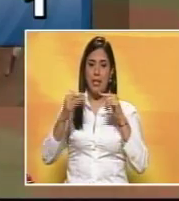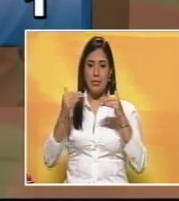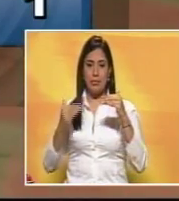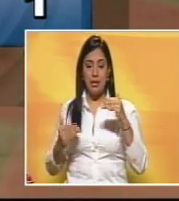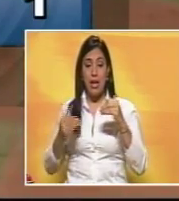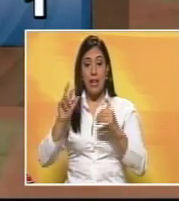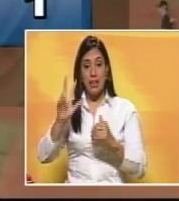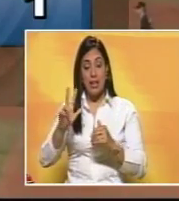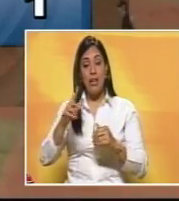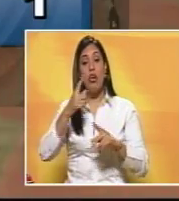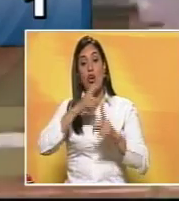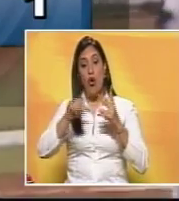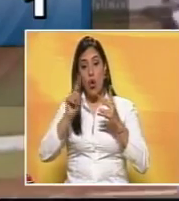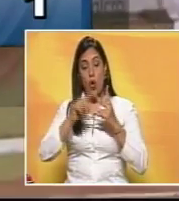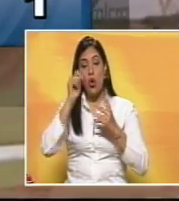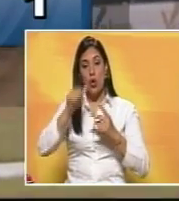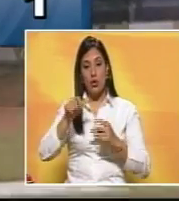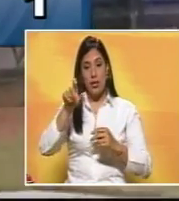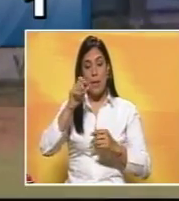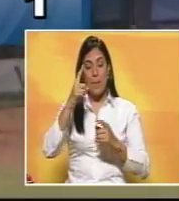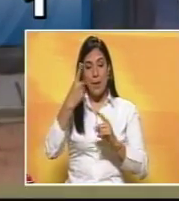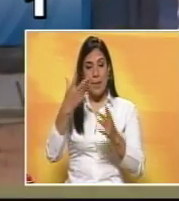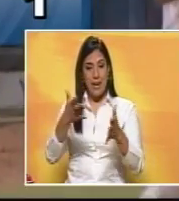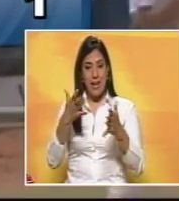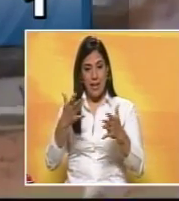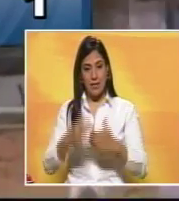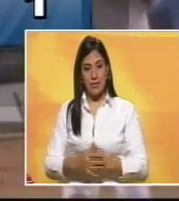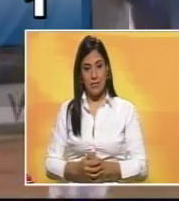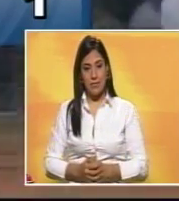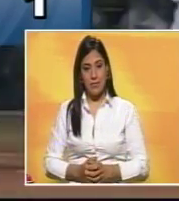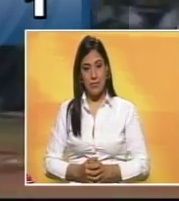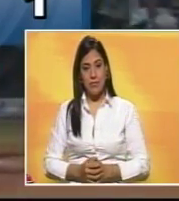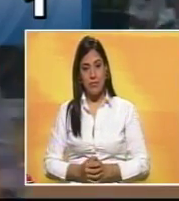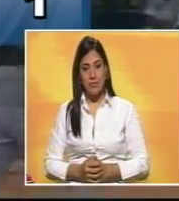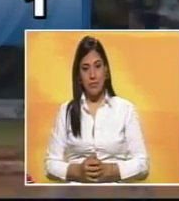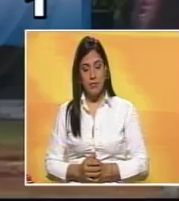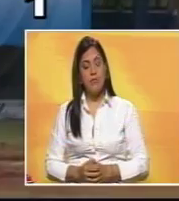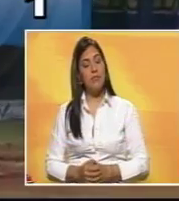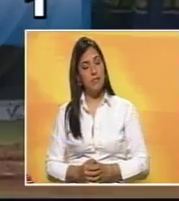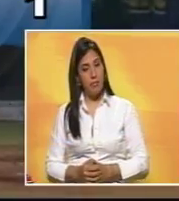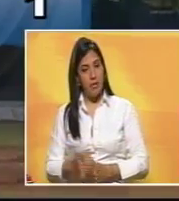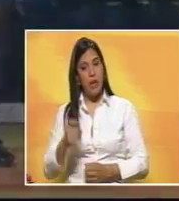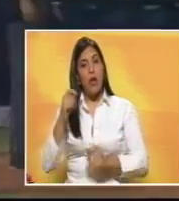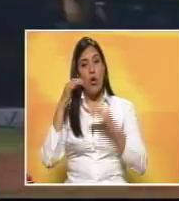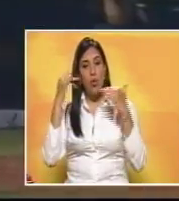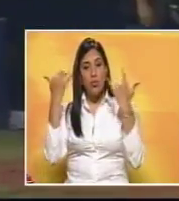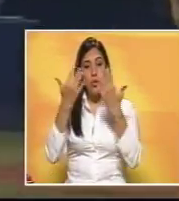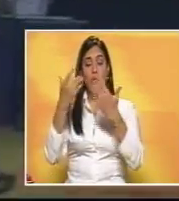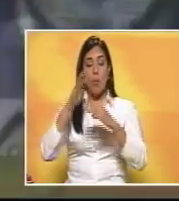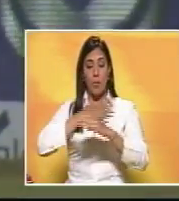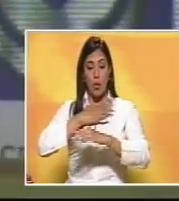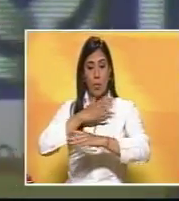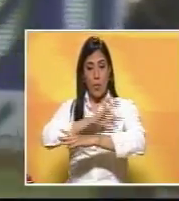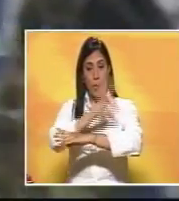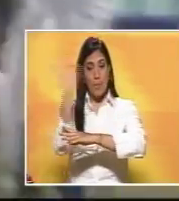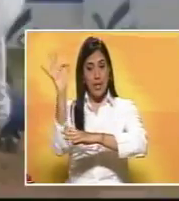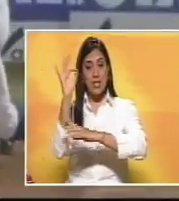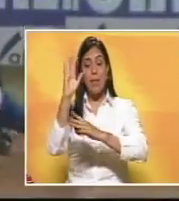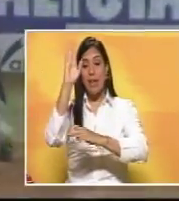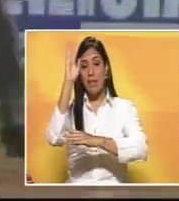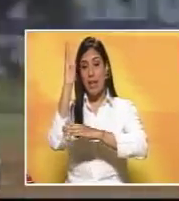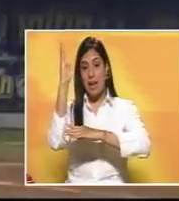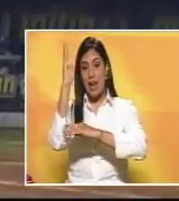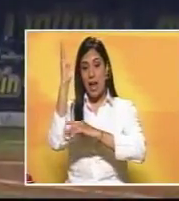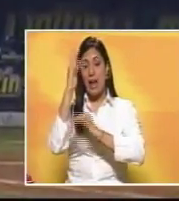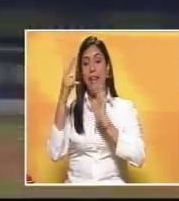En tanto, Liarvis Breto se llevó su primer triunfo de la campaña. Y en el Antonio Herrera Gutiérrez de Barquisimeto, Cardenales de Lara llegó a su